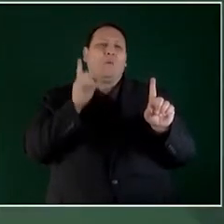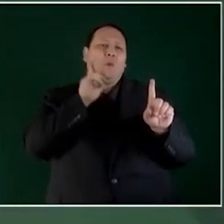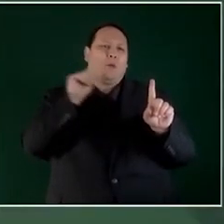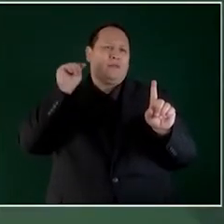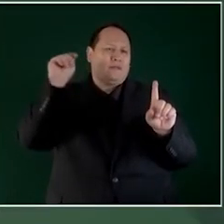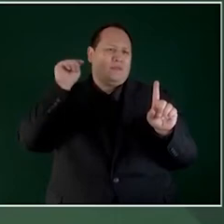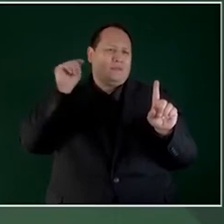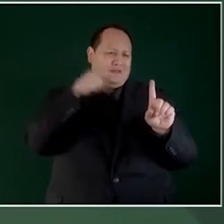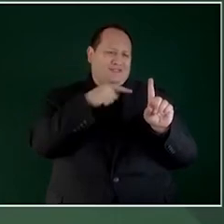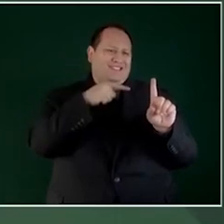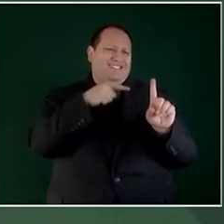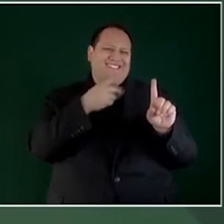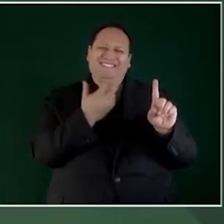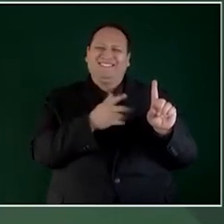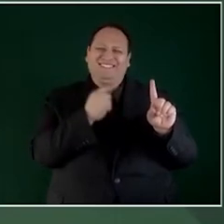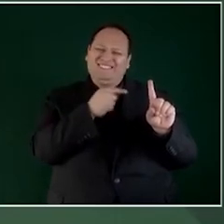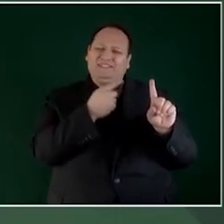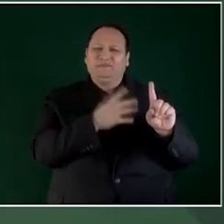tabasqueña.